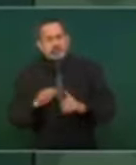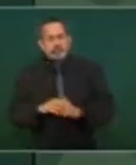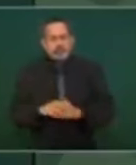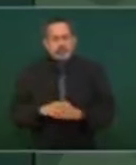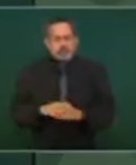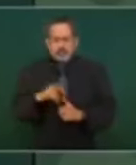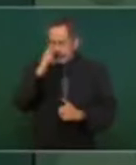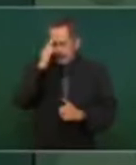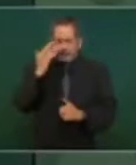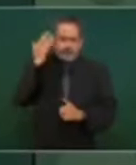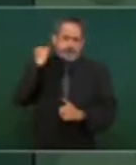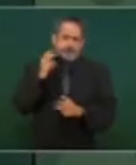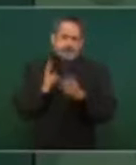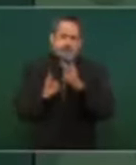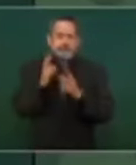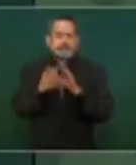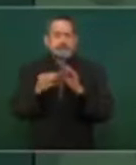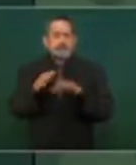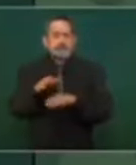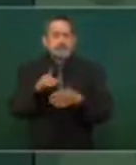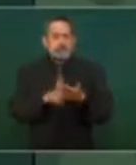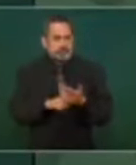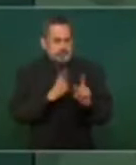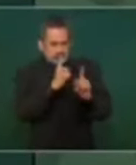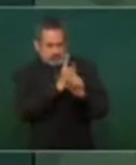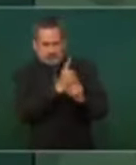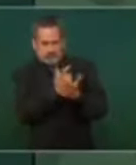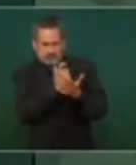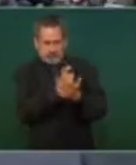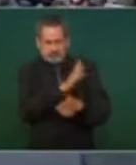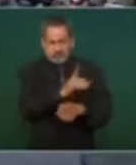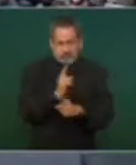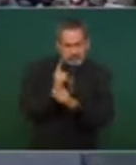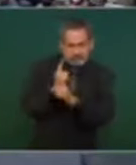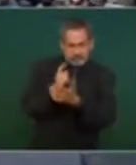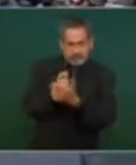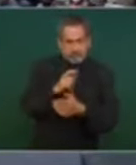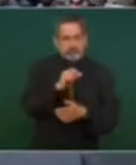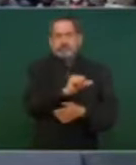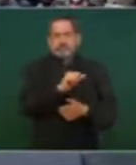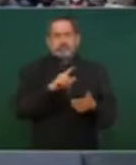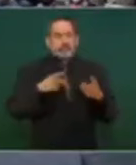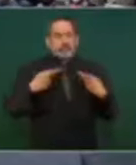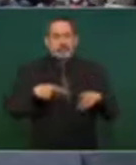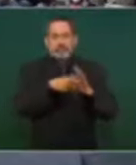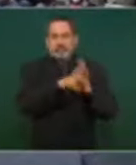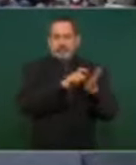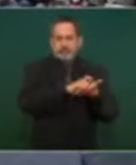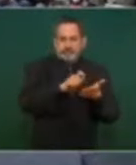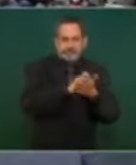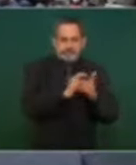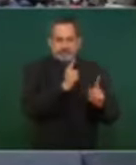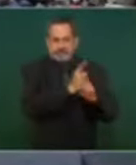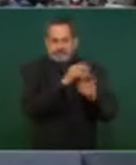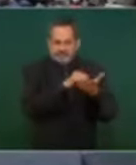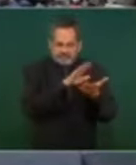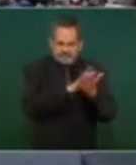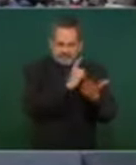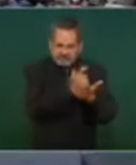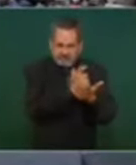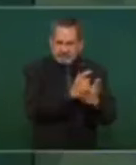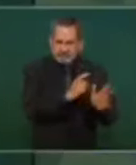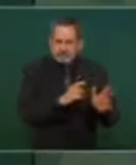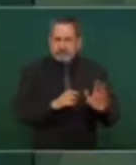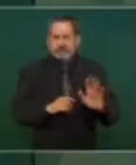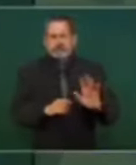hablábamos la vez pasada de las intimidaciones a periodistas y lo hacen muchas